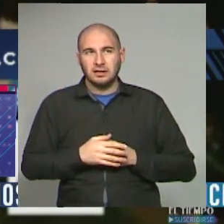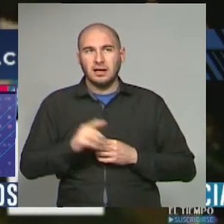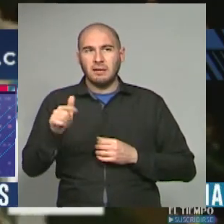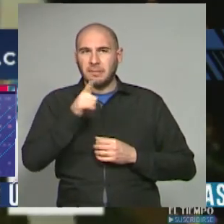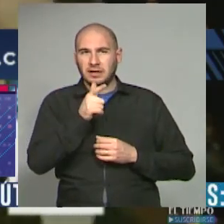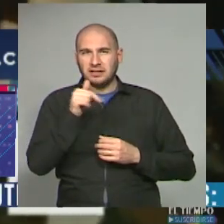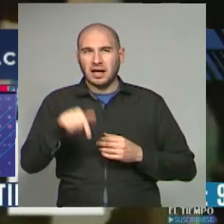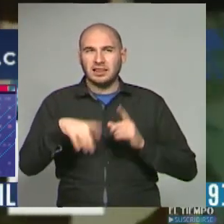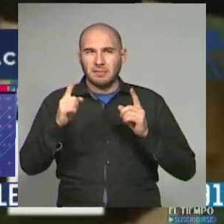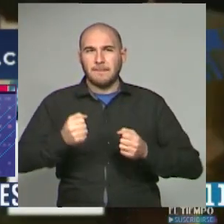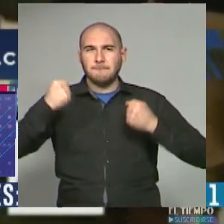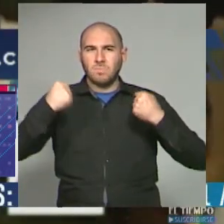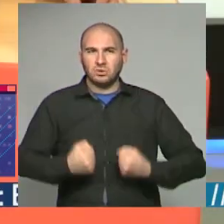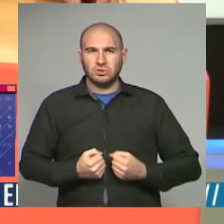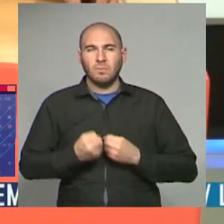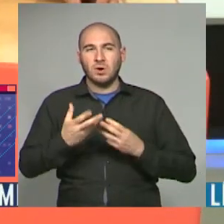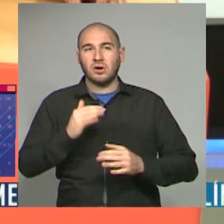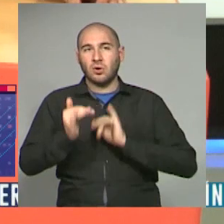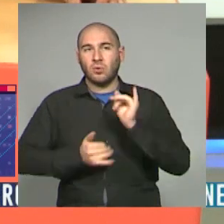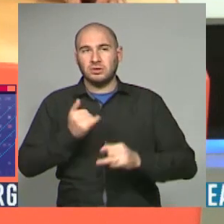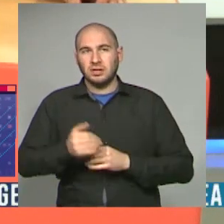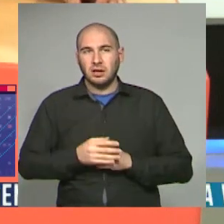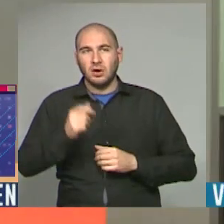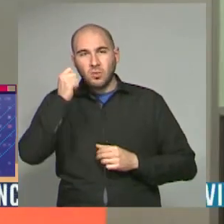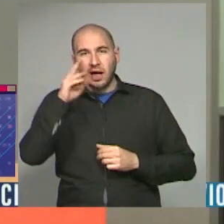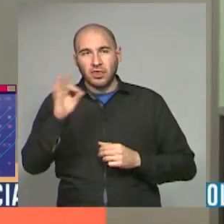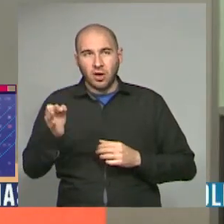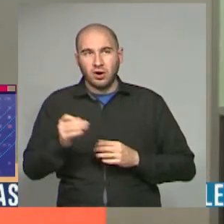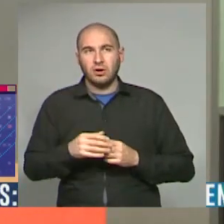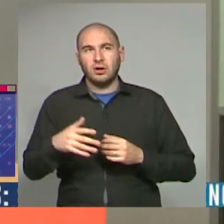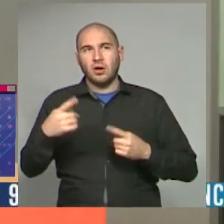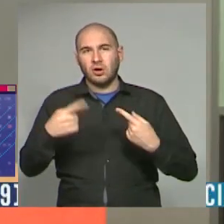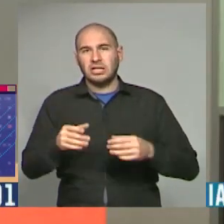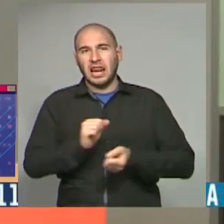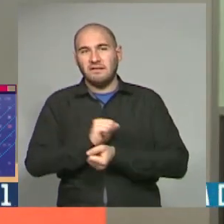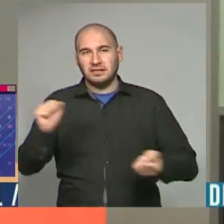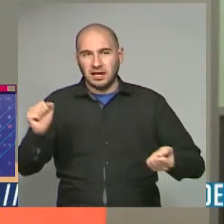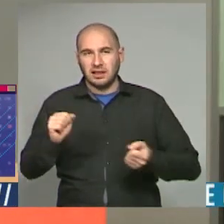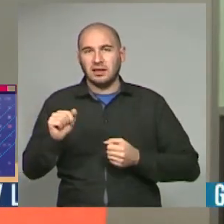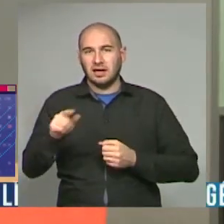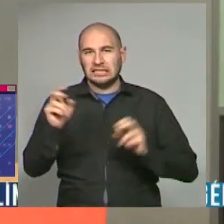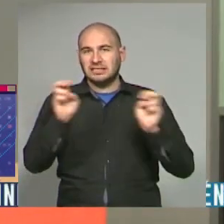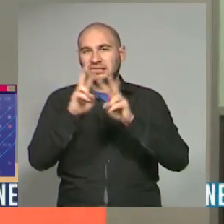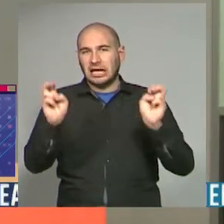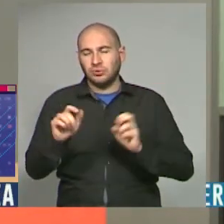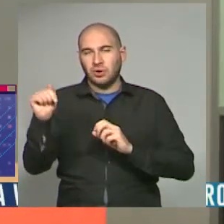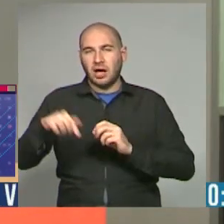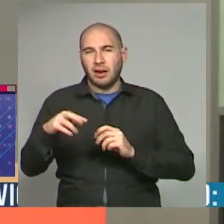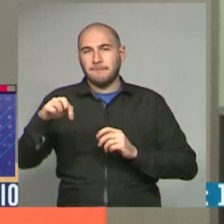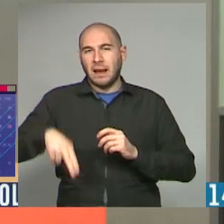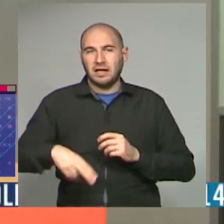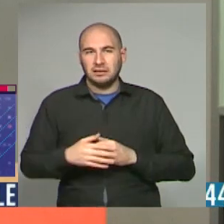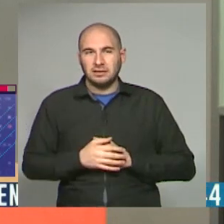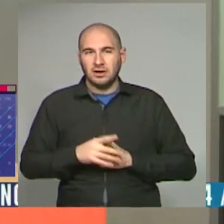creo que ya marca un poco también la oposición, porque habla de Juan Guaidó, de la Operación Libertad, que es justamente como se llamaba esto que tenía